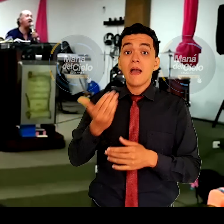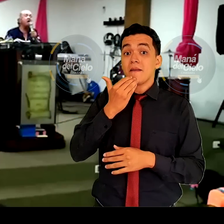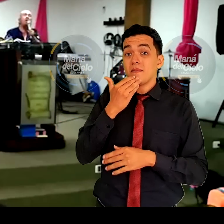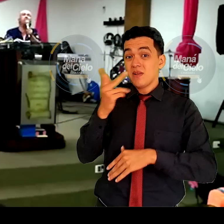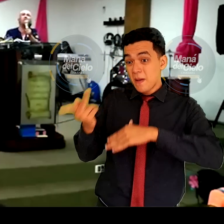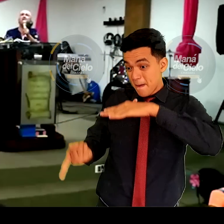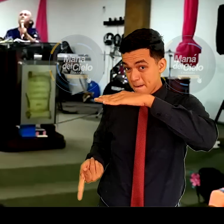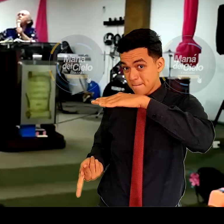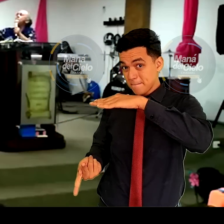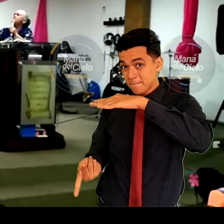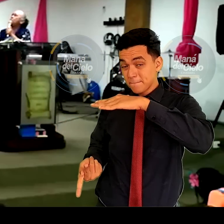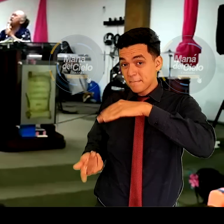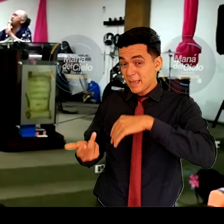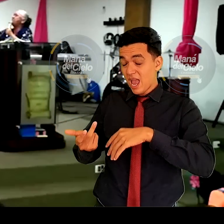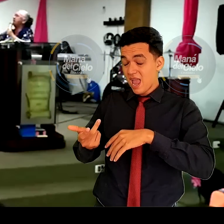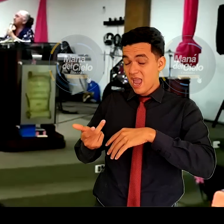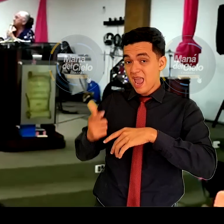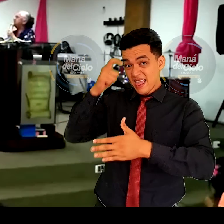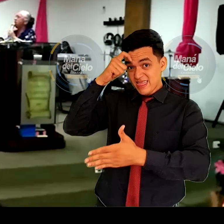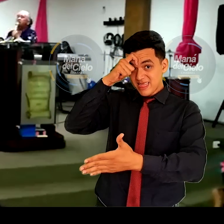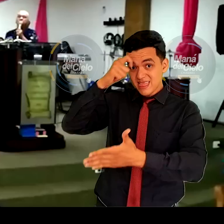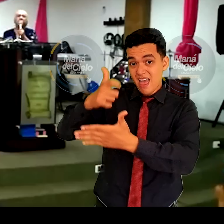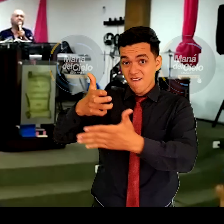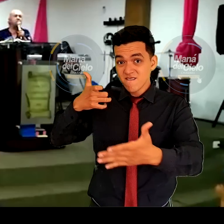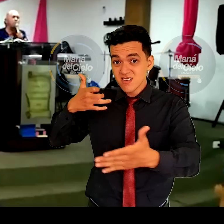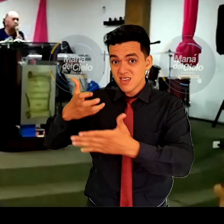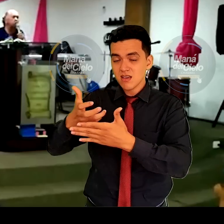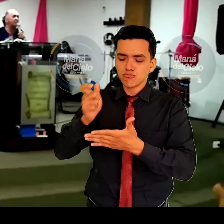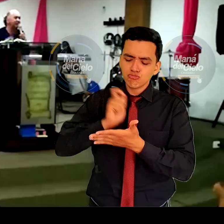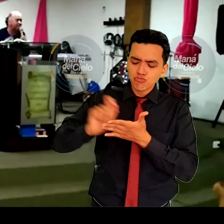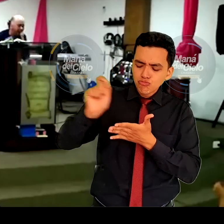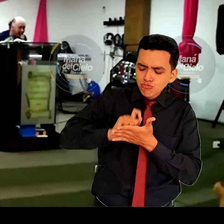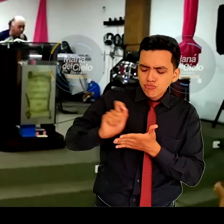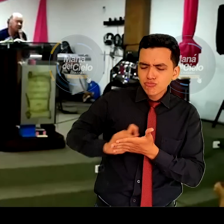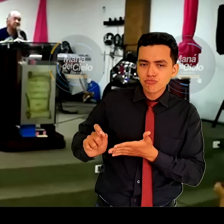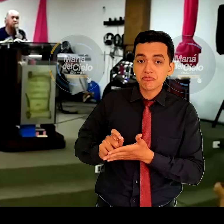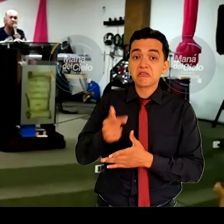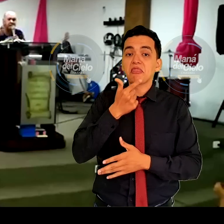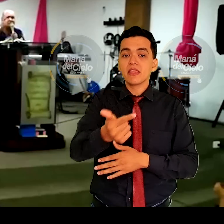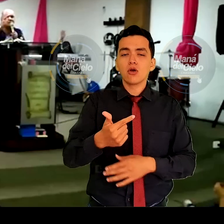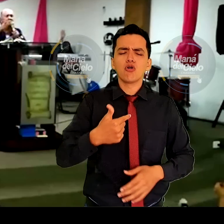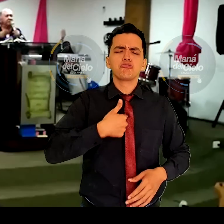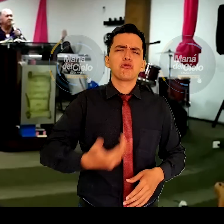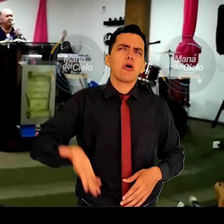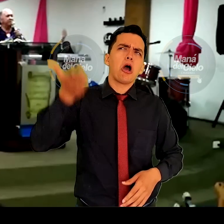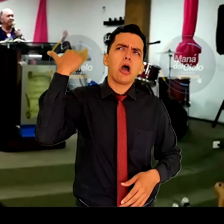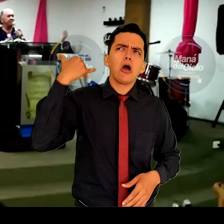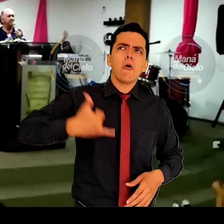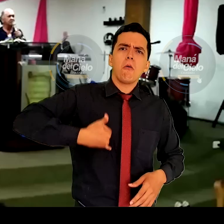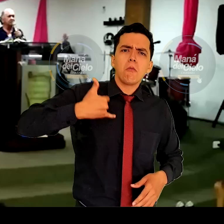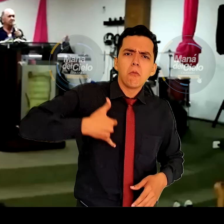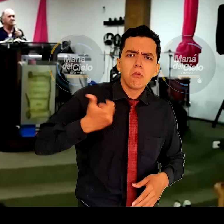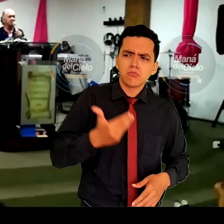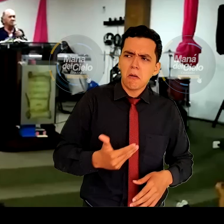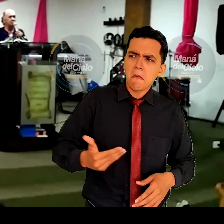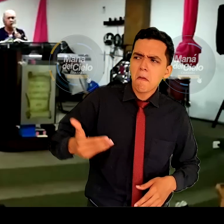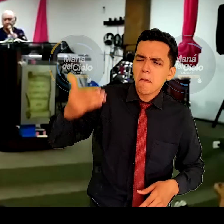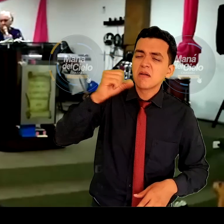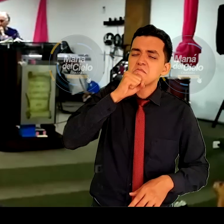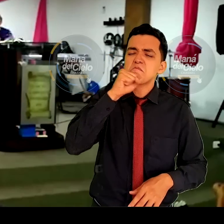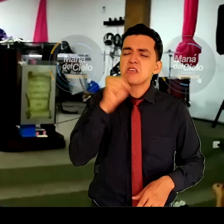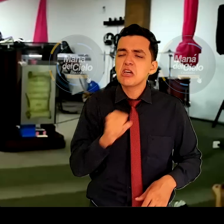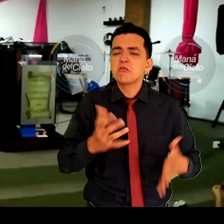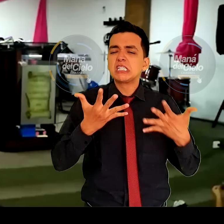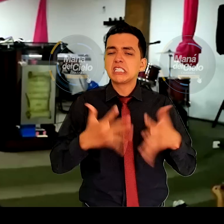ancianidad, cuando dijo: joven fui envejecido y no he visto justo desamparado, ni su simiente que bendiga. Yo